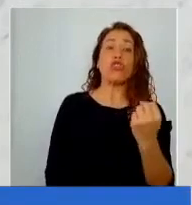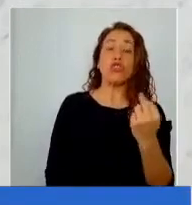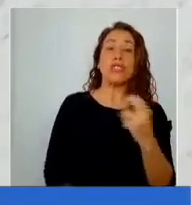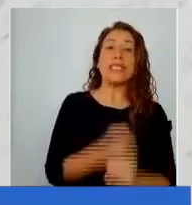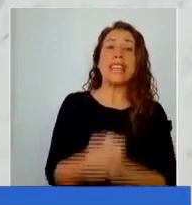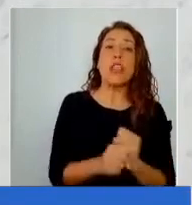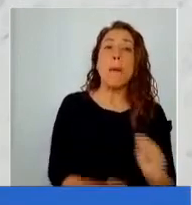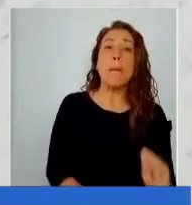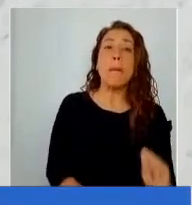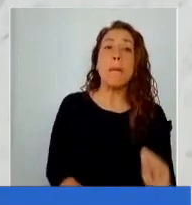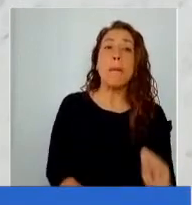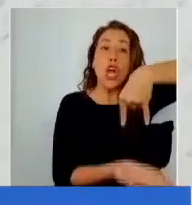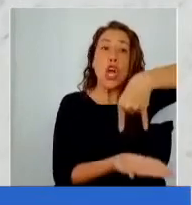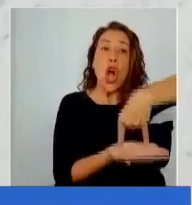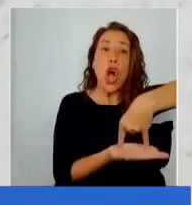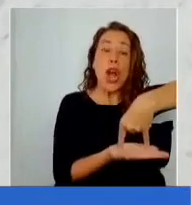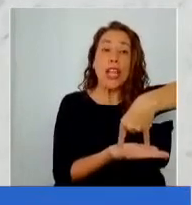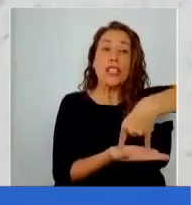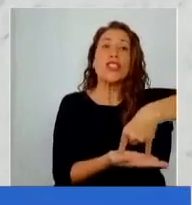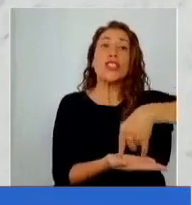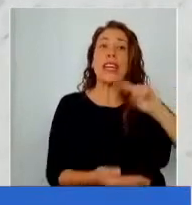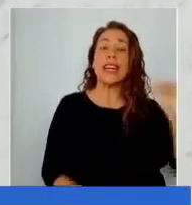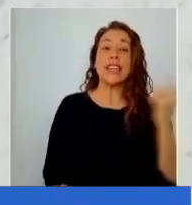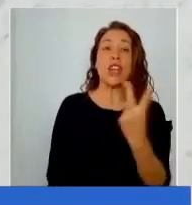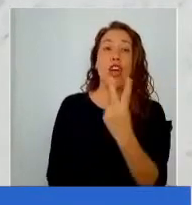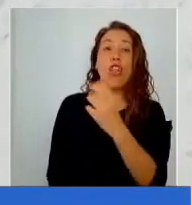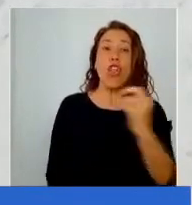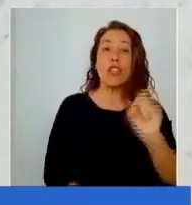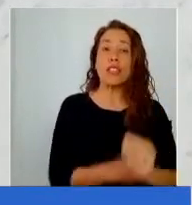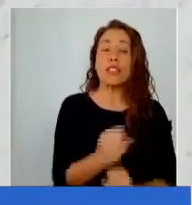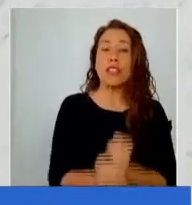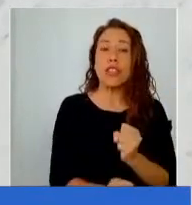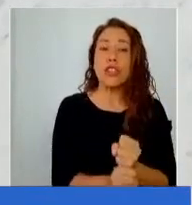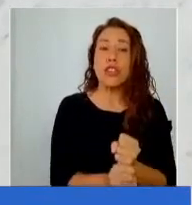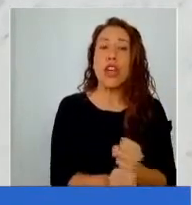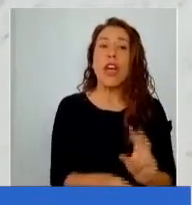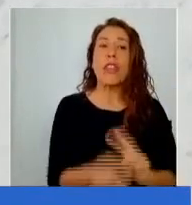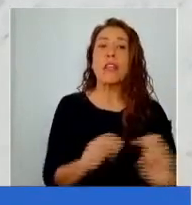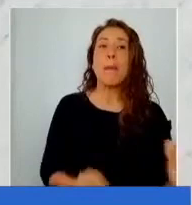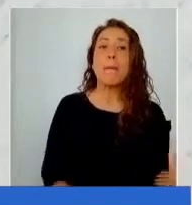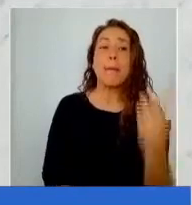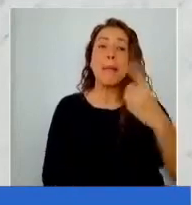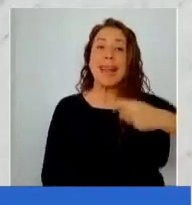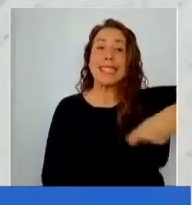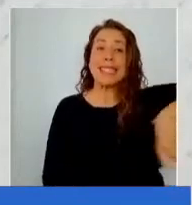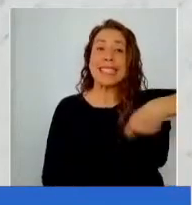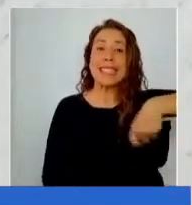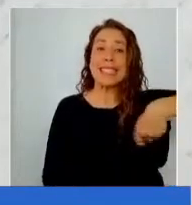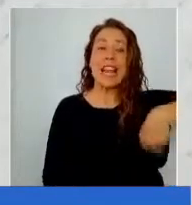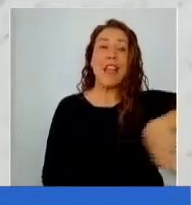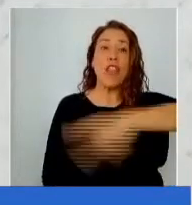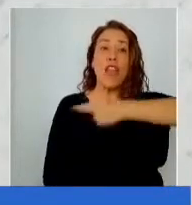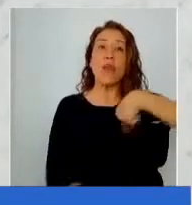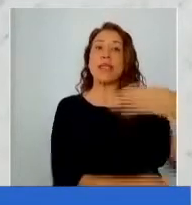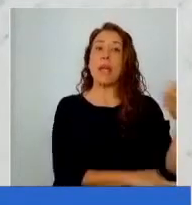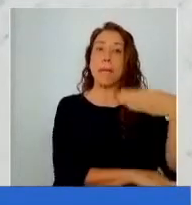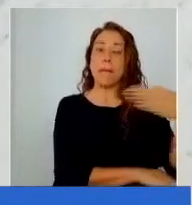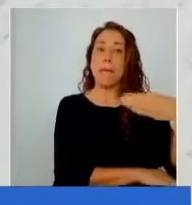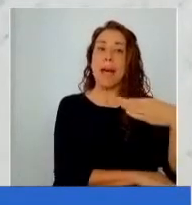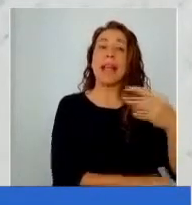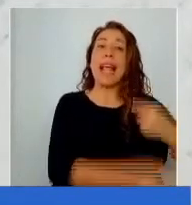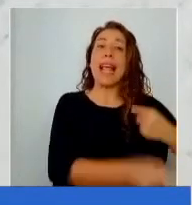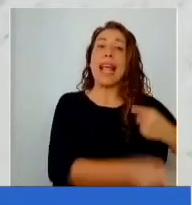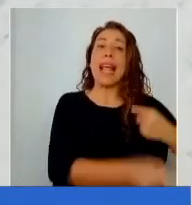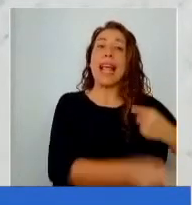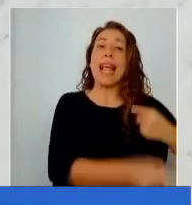nacional y doscientos años del establecimiento del primer senado en nuestra patria la historia de esta